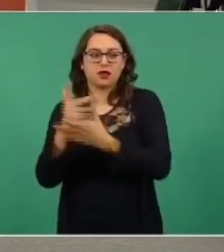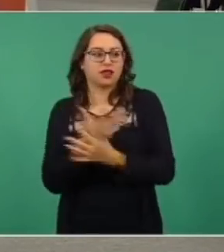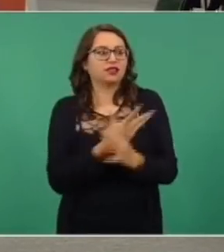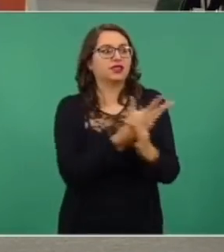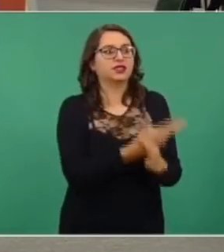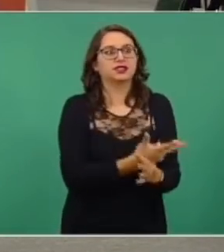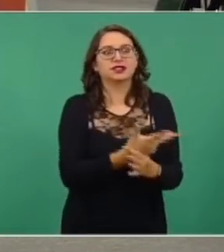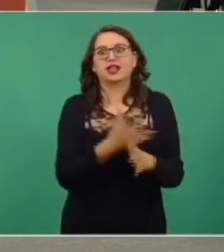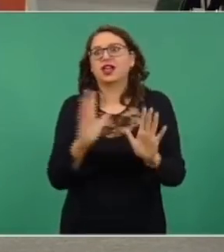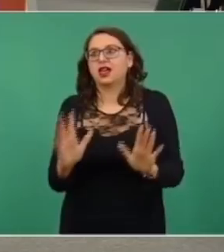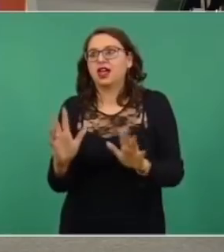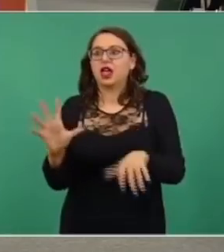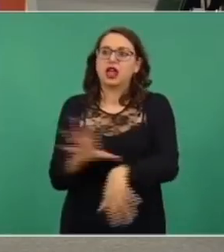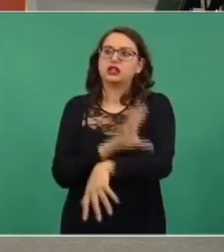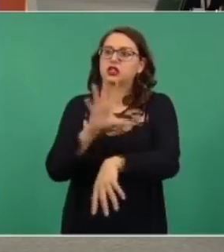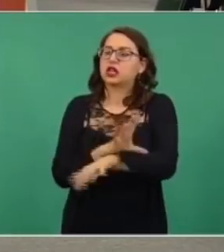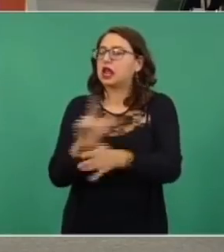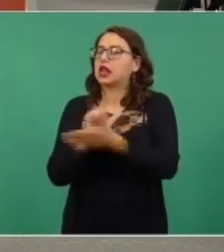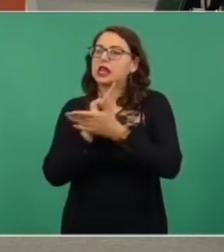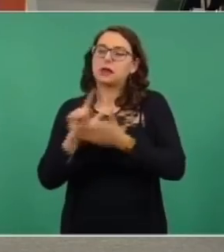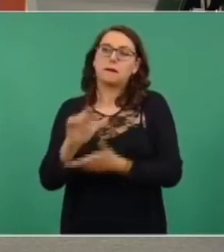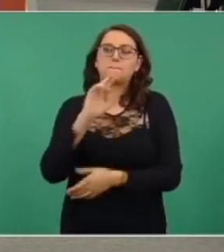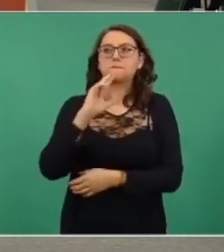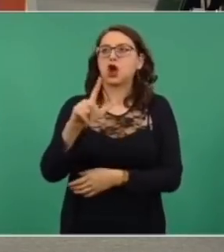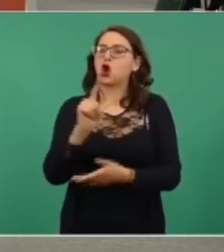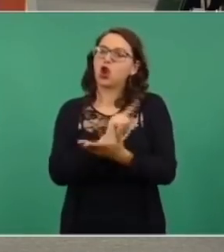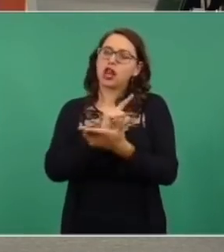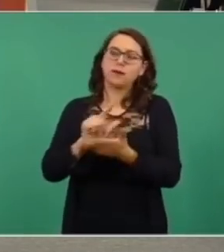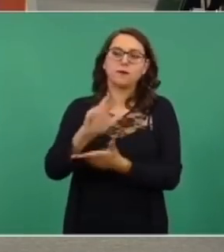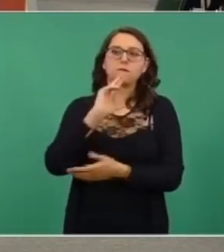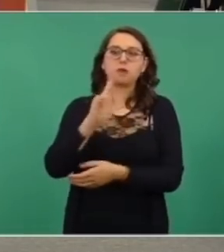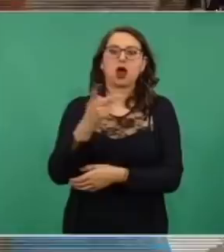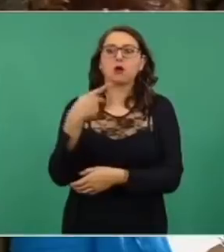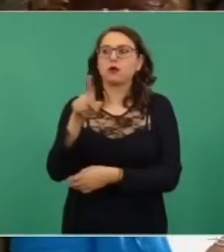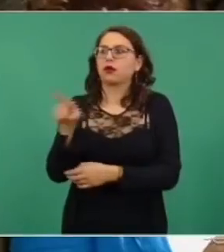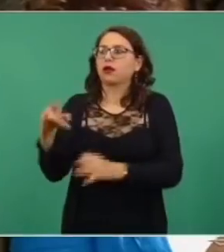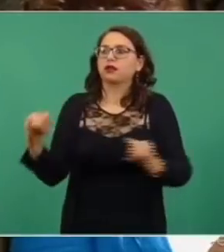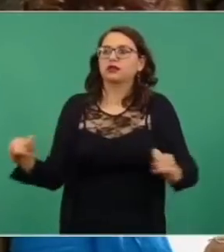que las energías limpias es lo de hoy, pero dejaron esto